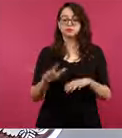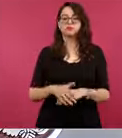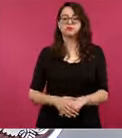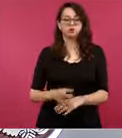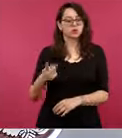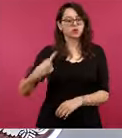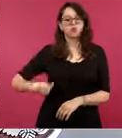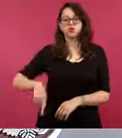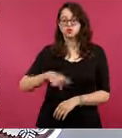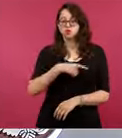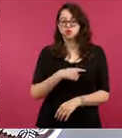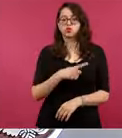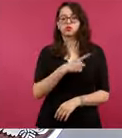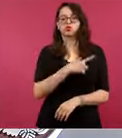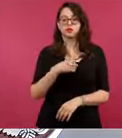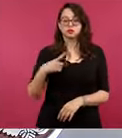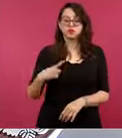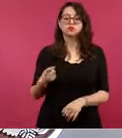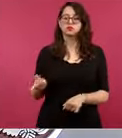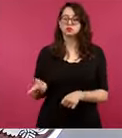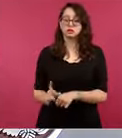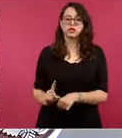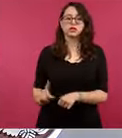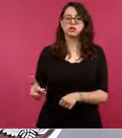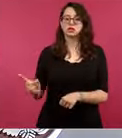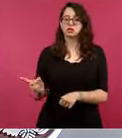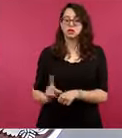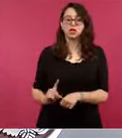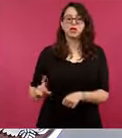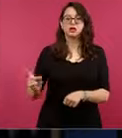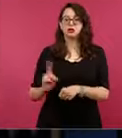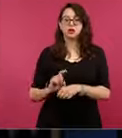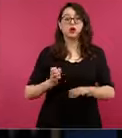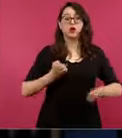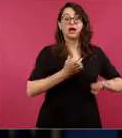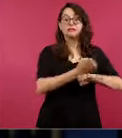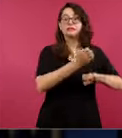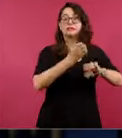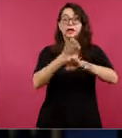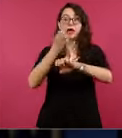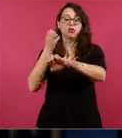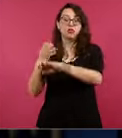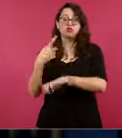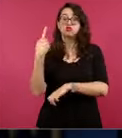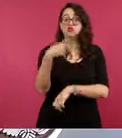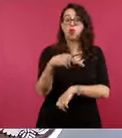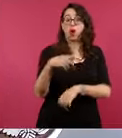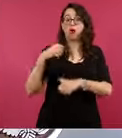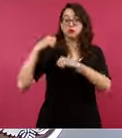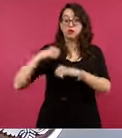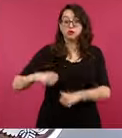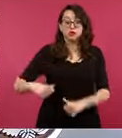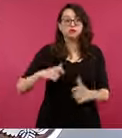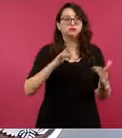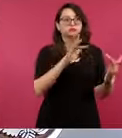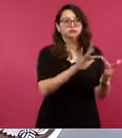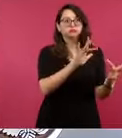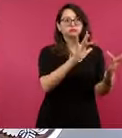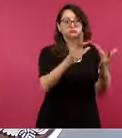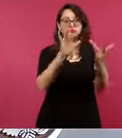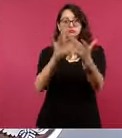trabajo estar todos los días en coordinación con las autoridades estatales buscando